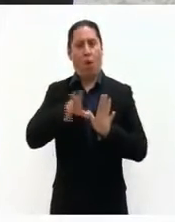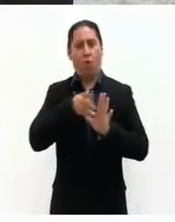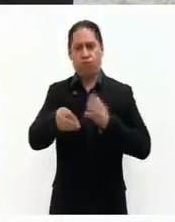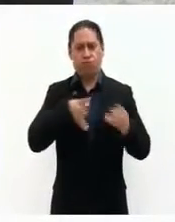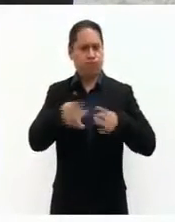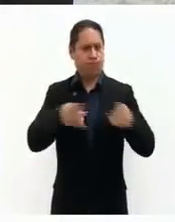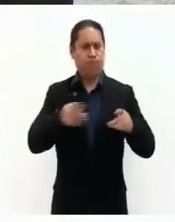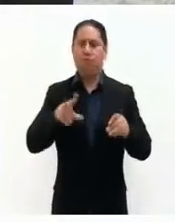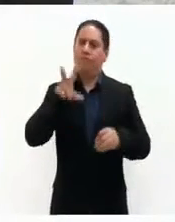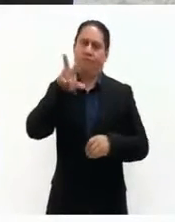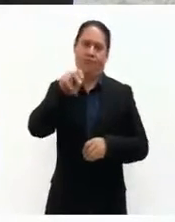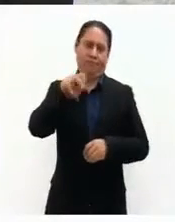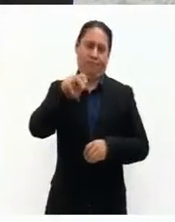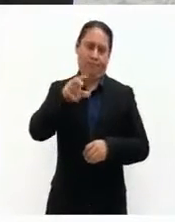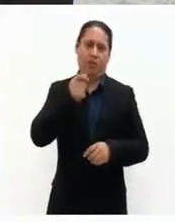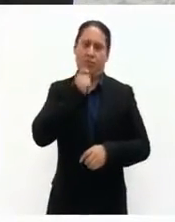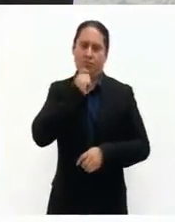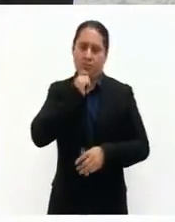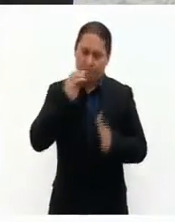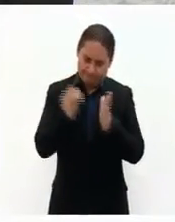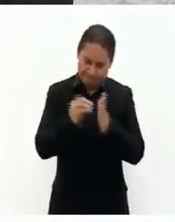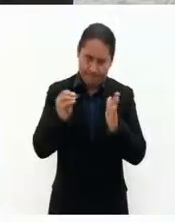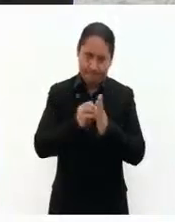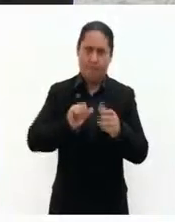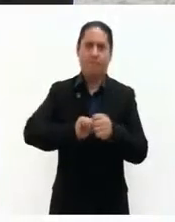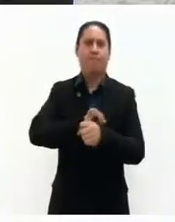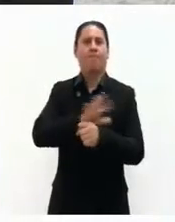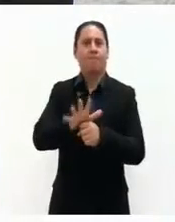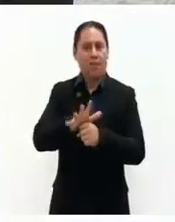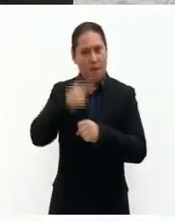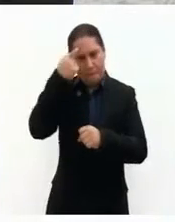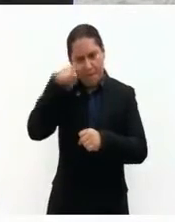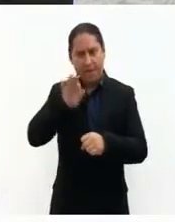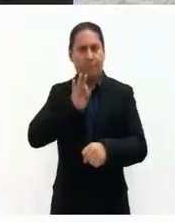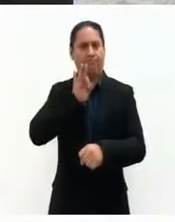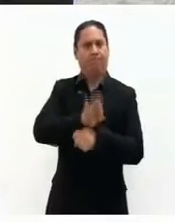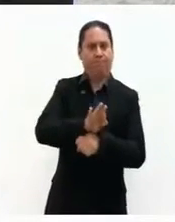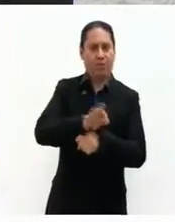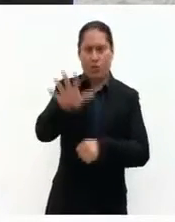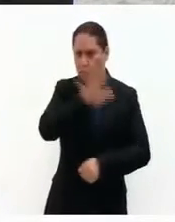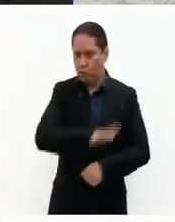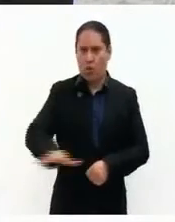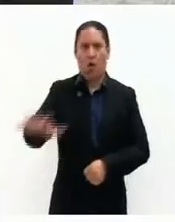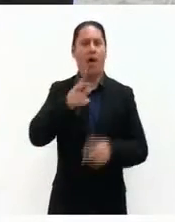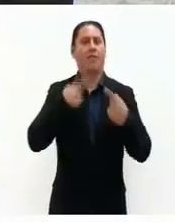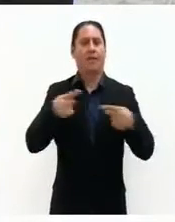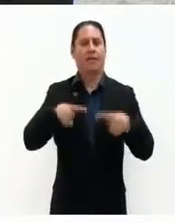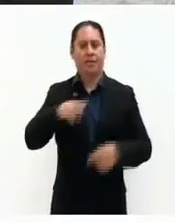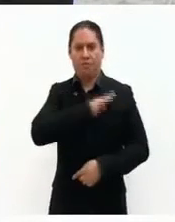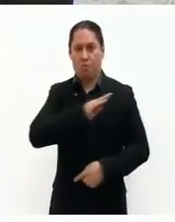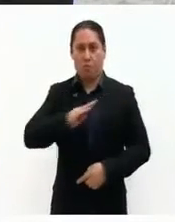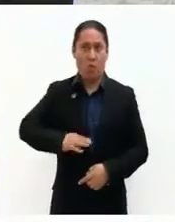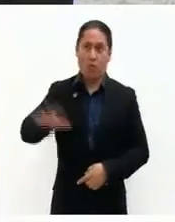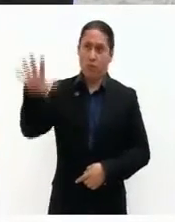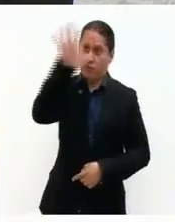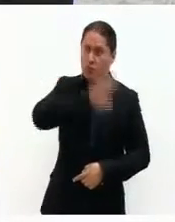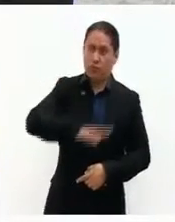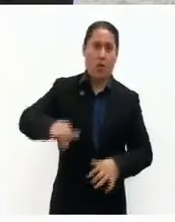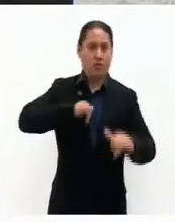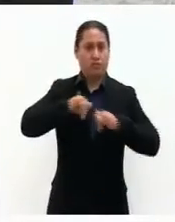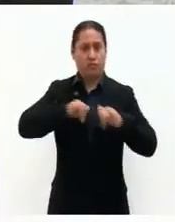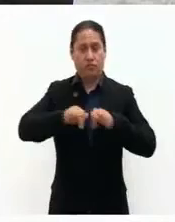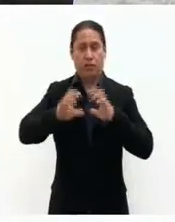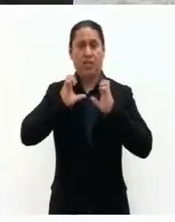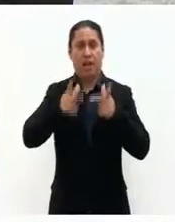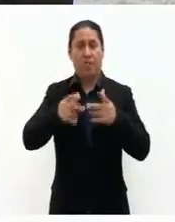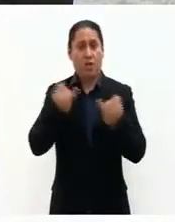personas. Lo anterior, con el único propósito de salvaguardar la integridad física de los habitantes de cada municipio, así como de los